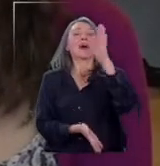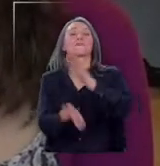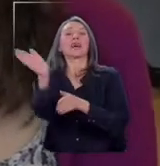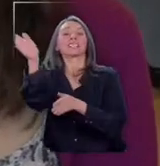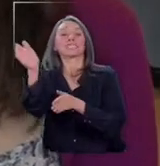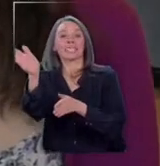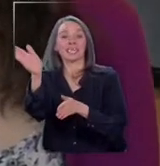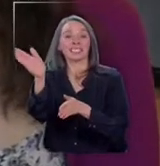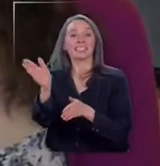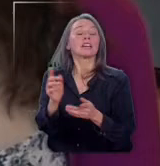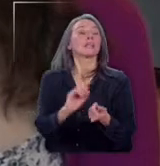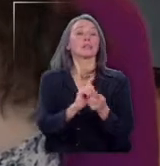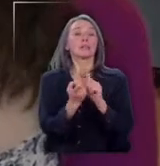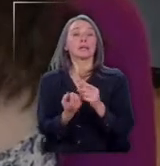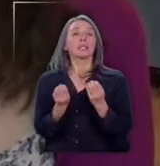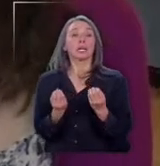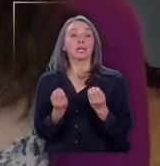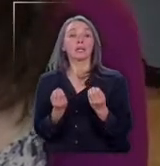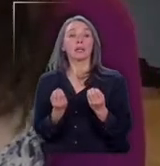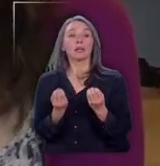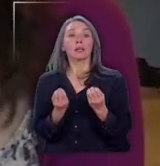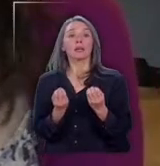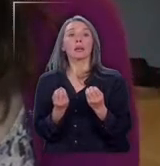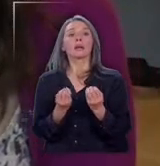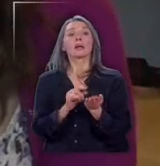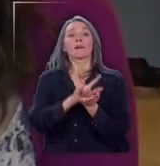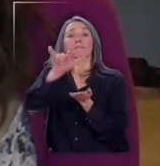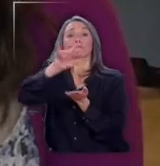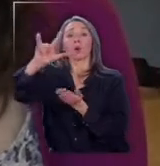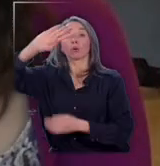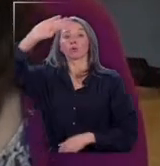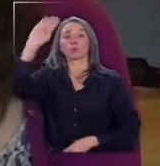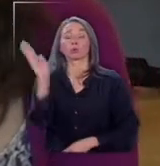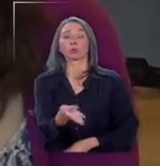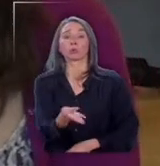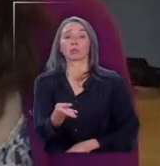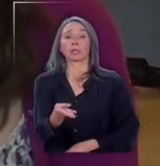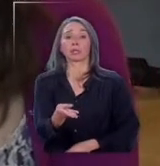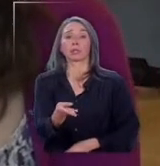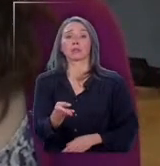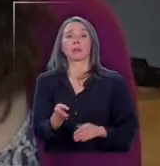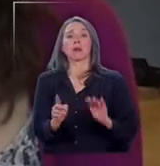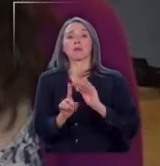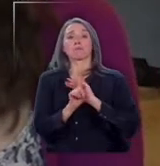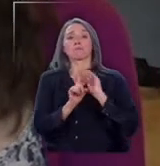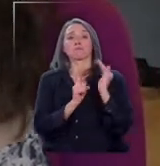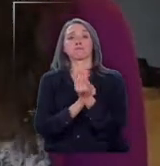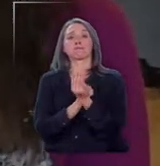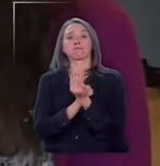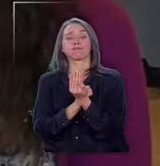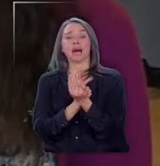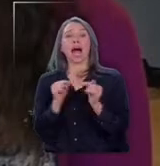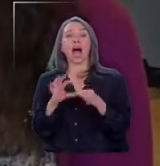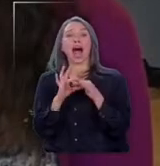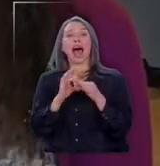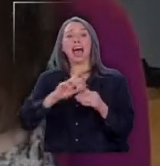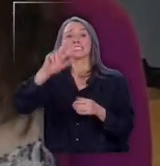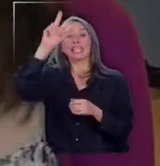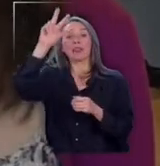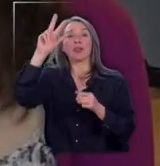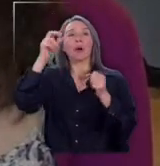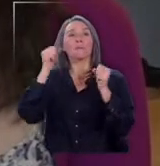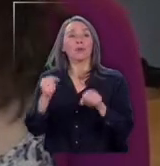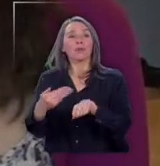supuesto lo que sucedió fue Que terminamos con vuelos cancelados y quedando en el encierro ahora Gracias a